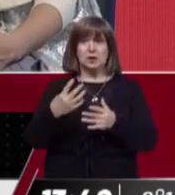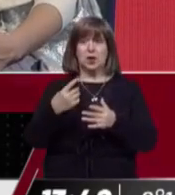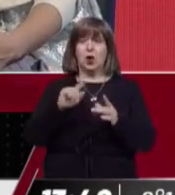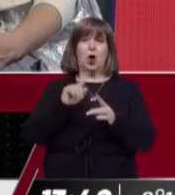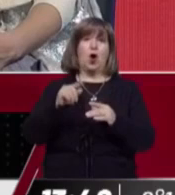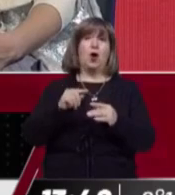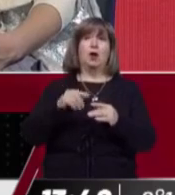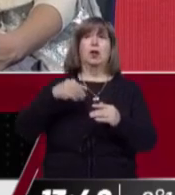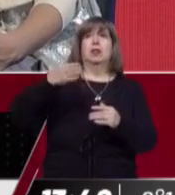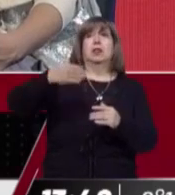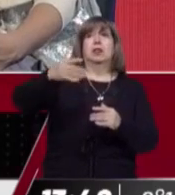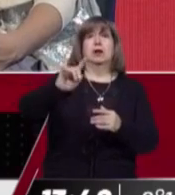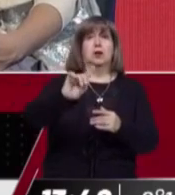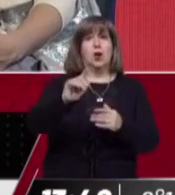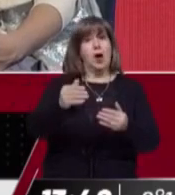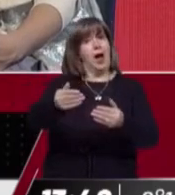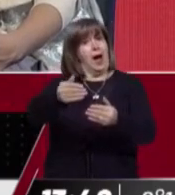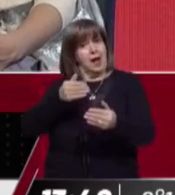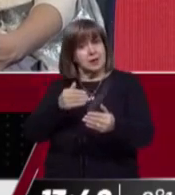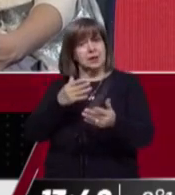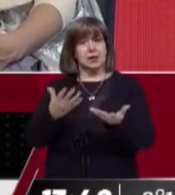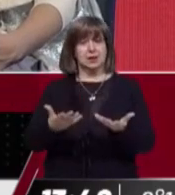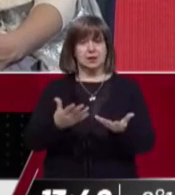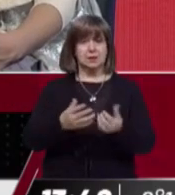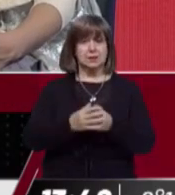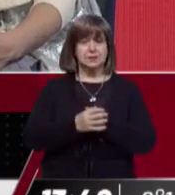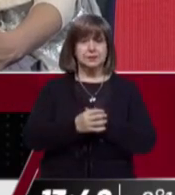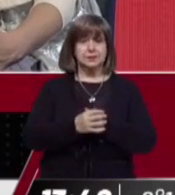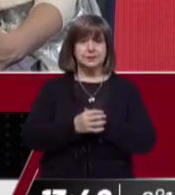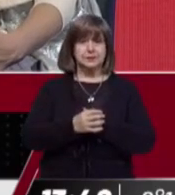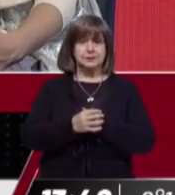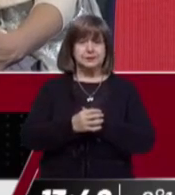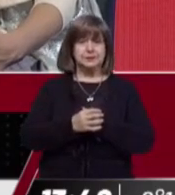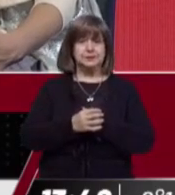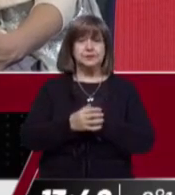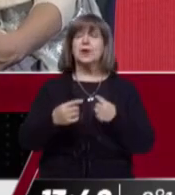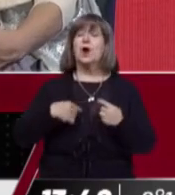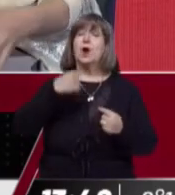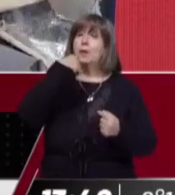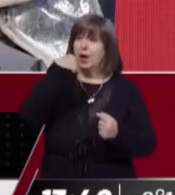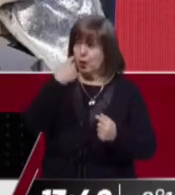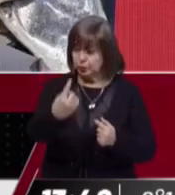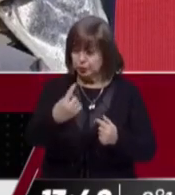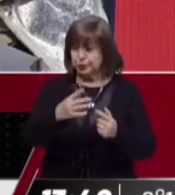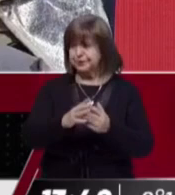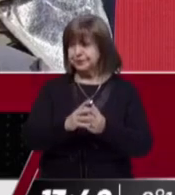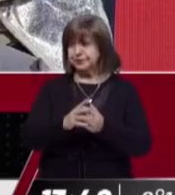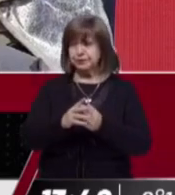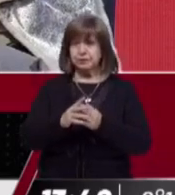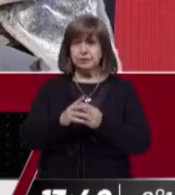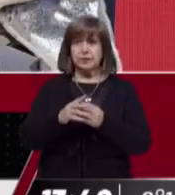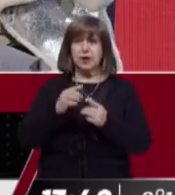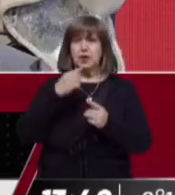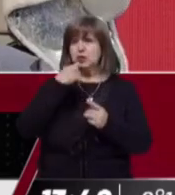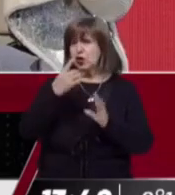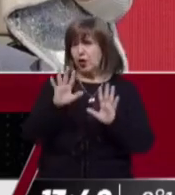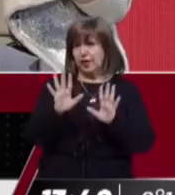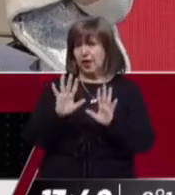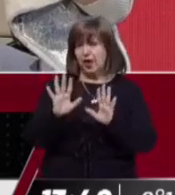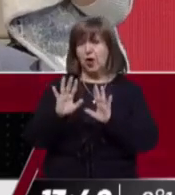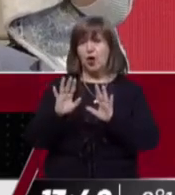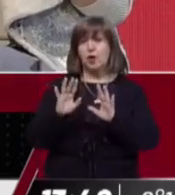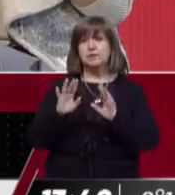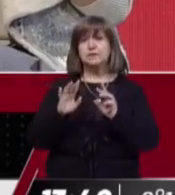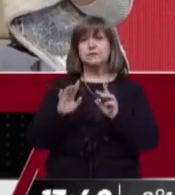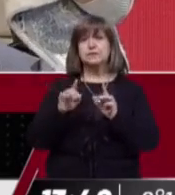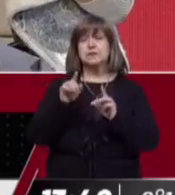a exigir nosotros un adelantamiento de esta fecha del 24 de junio le pregunto a ver no vamos a hablar del vecino pero